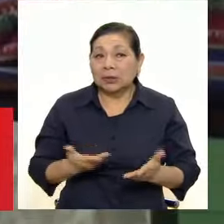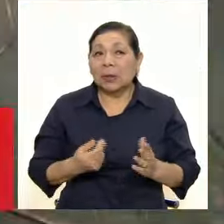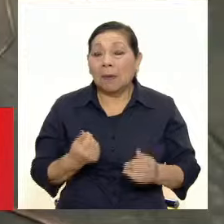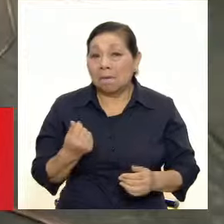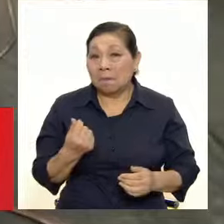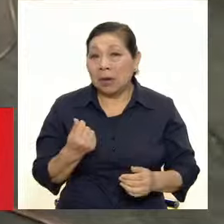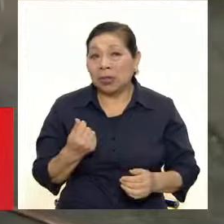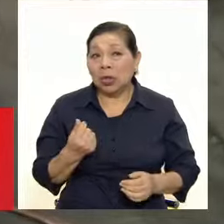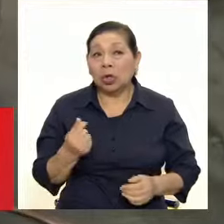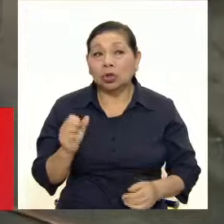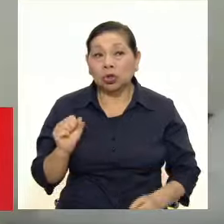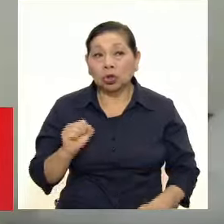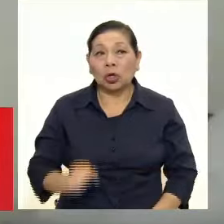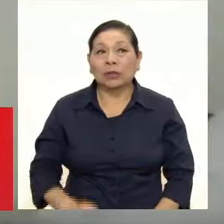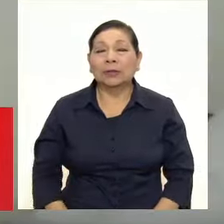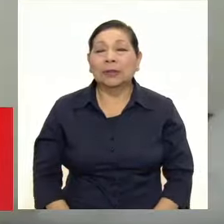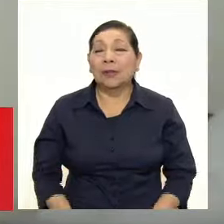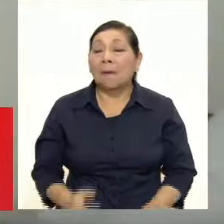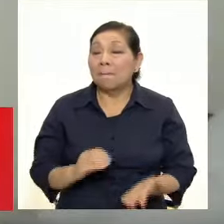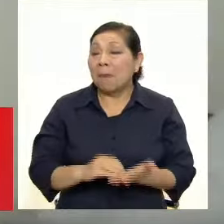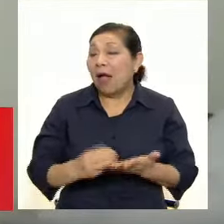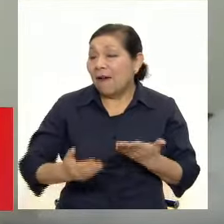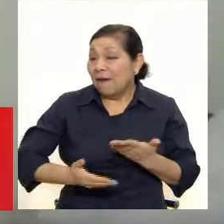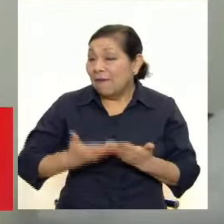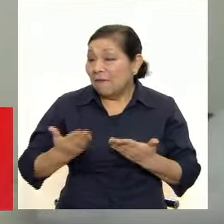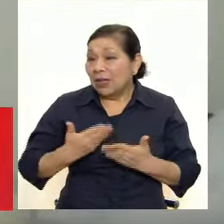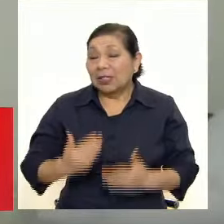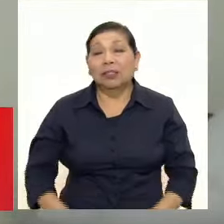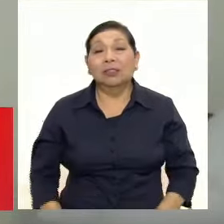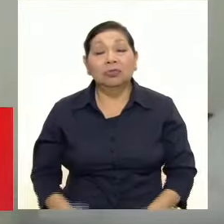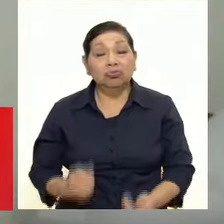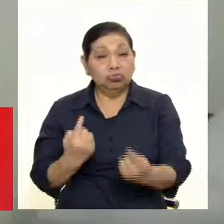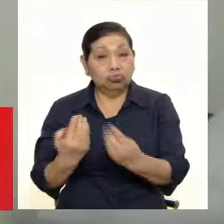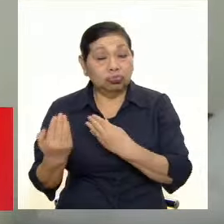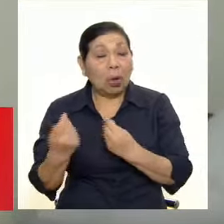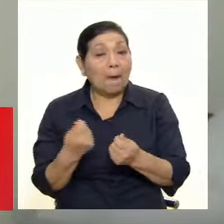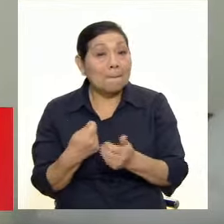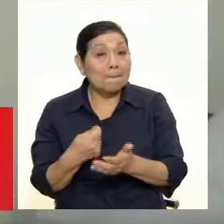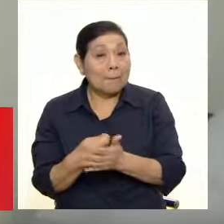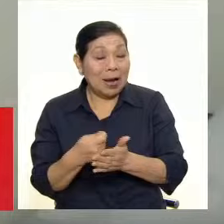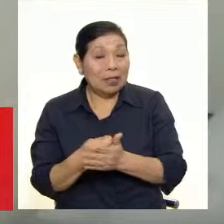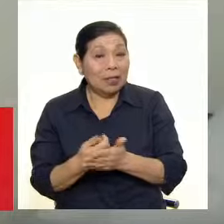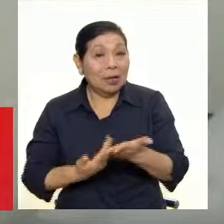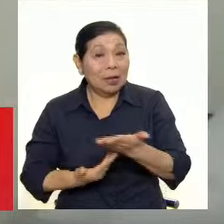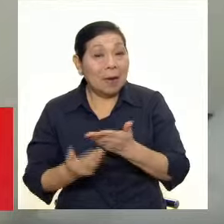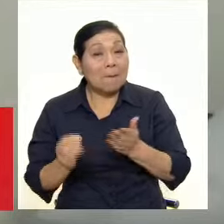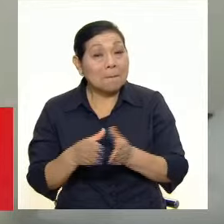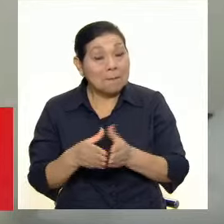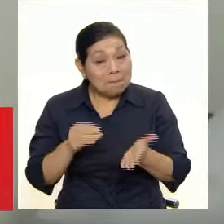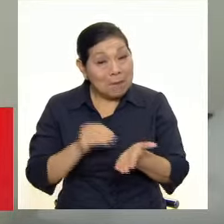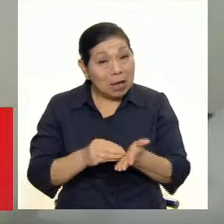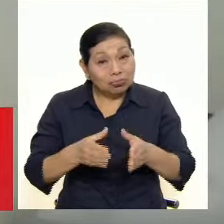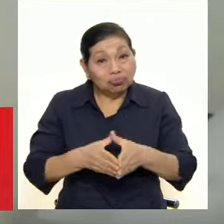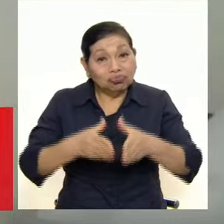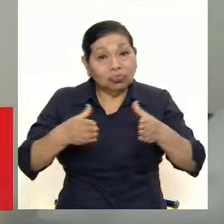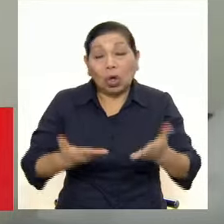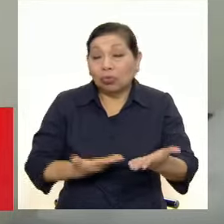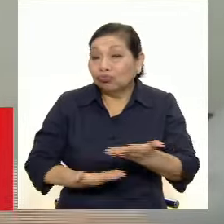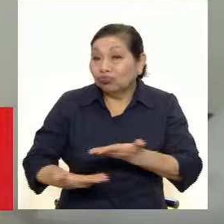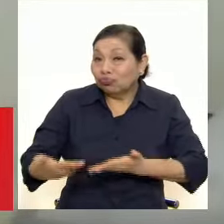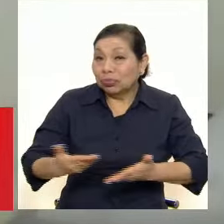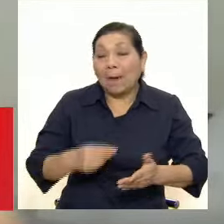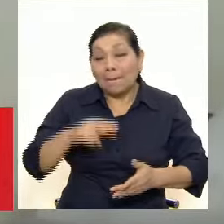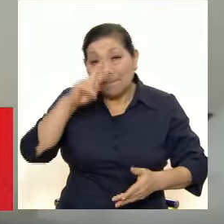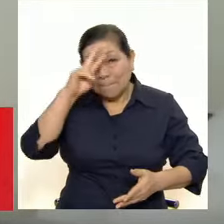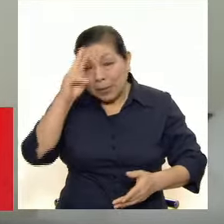apreciada moneda peruana. Es más fácil intercambiar monedas cuando hay un comercio más grande. El comercio